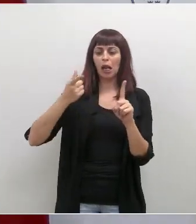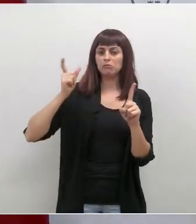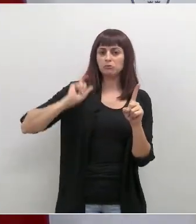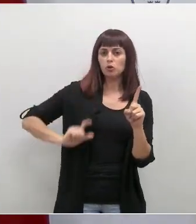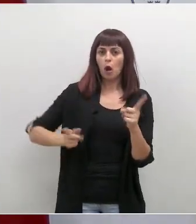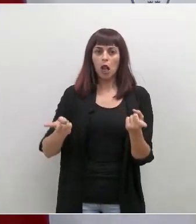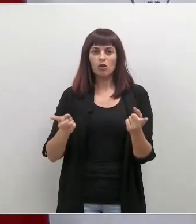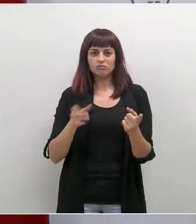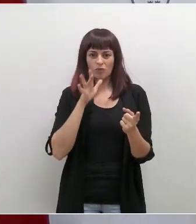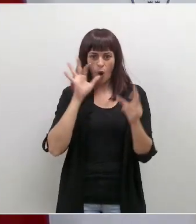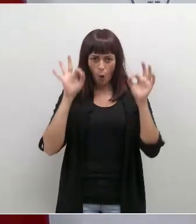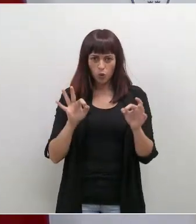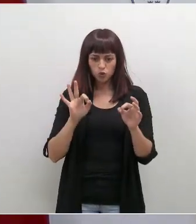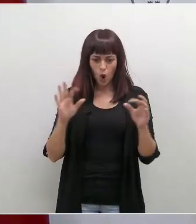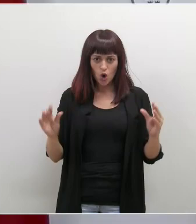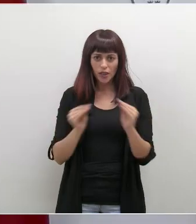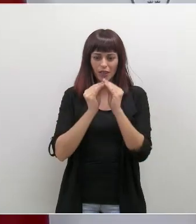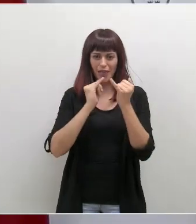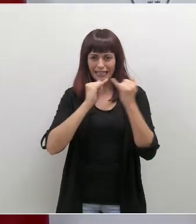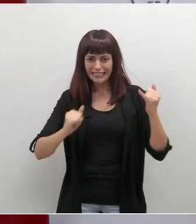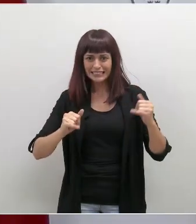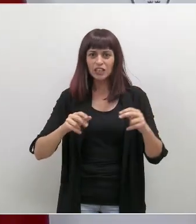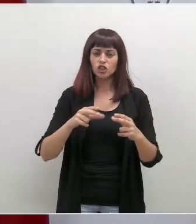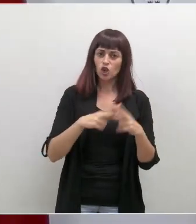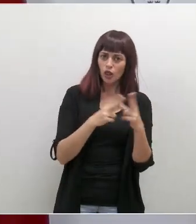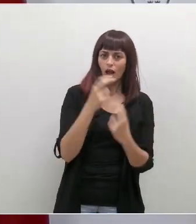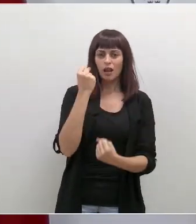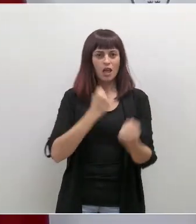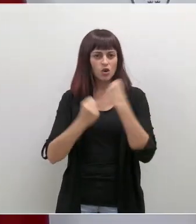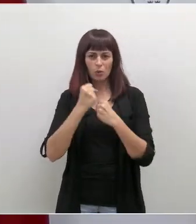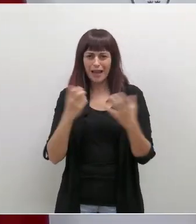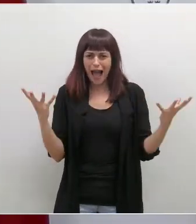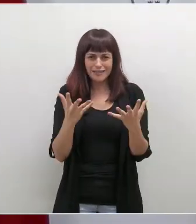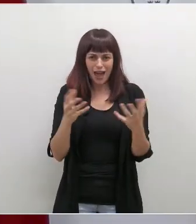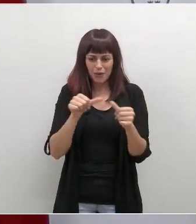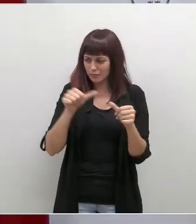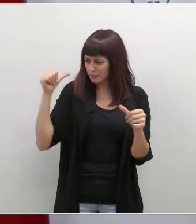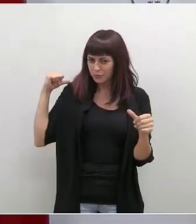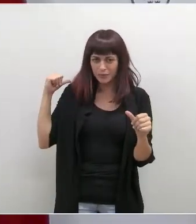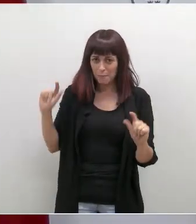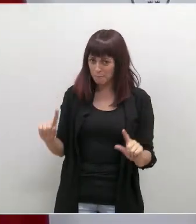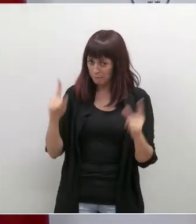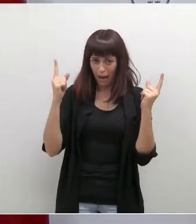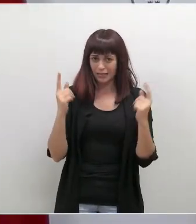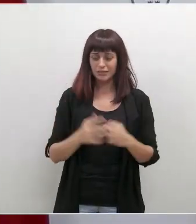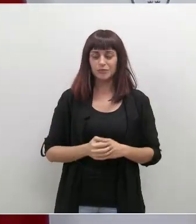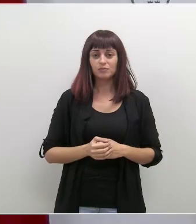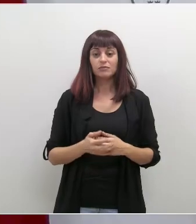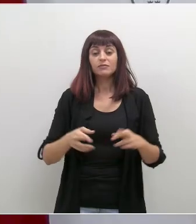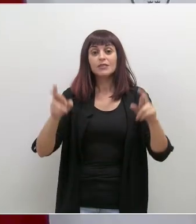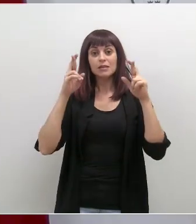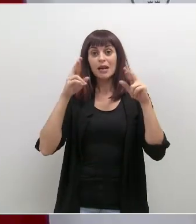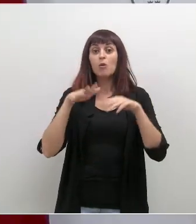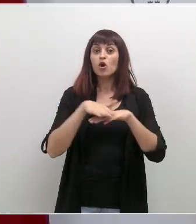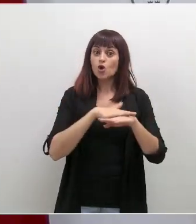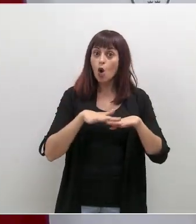en medio de una crisis sanitaria, pero también social y económica, la más grave de la historia de nuestra democracia. Esperamos que el